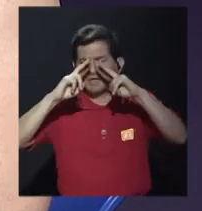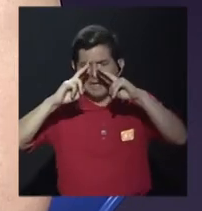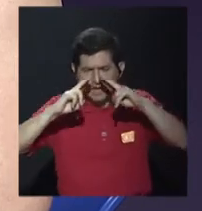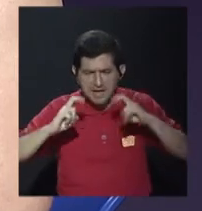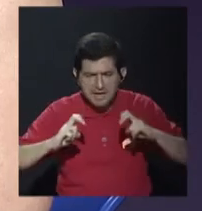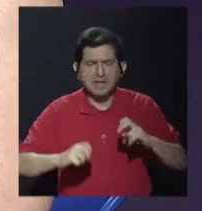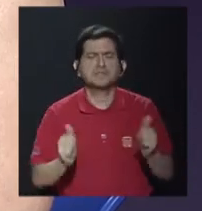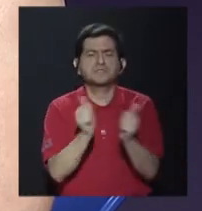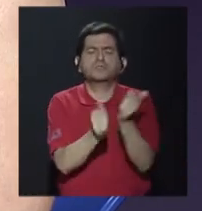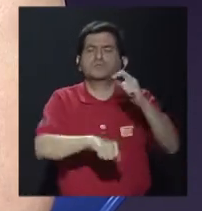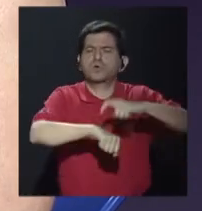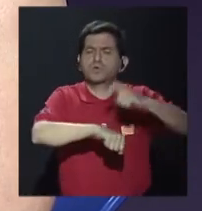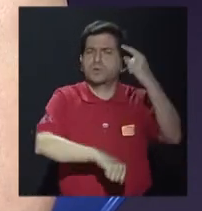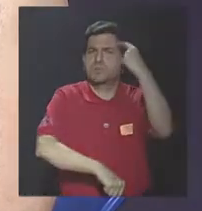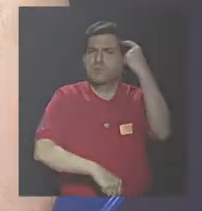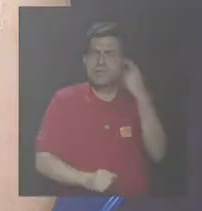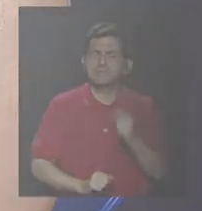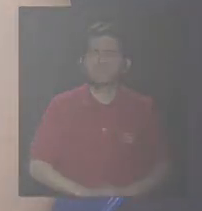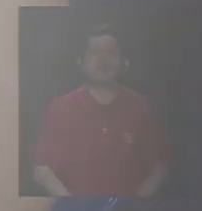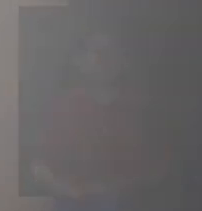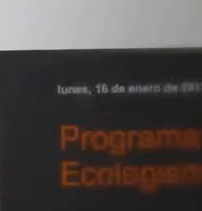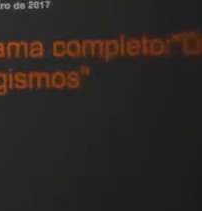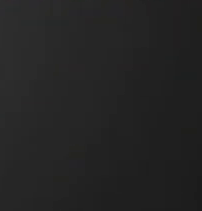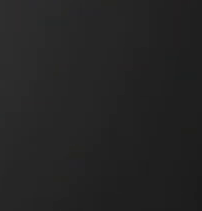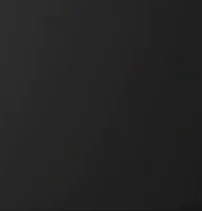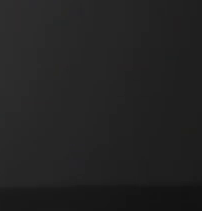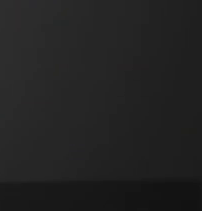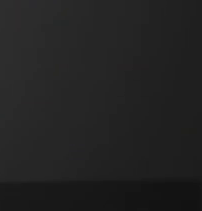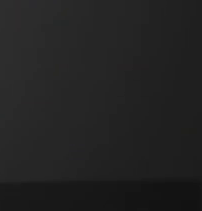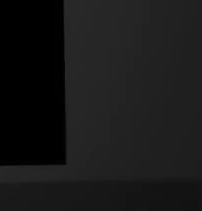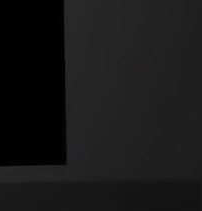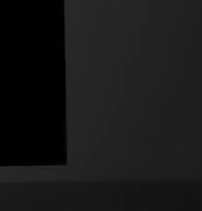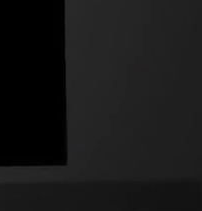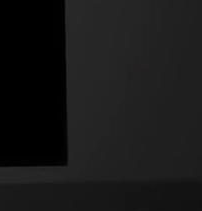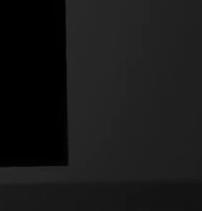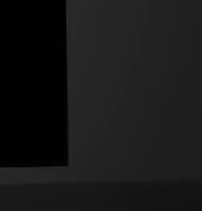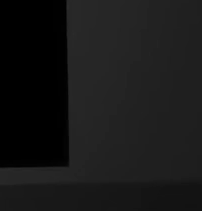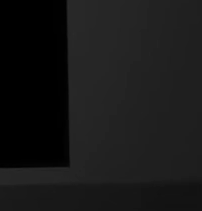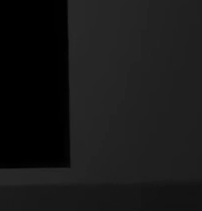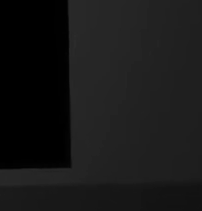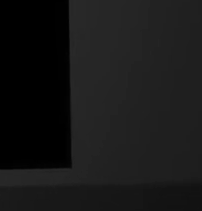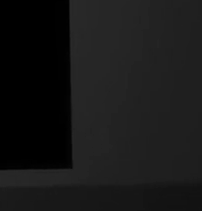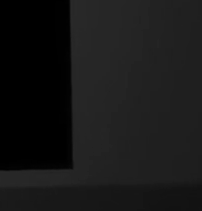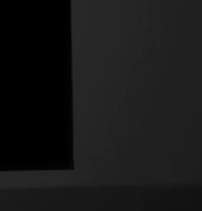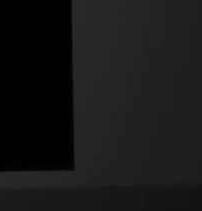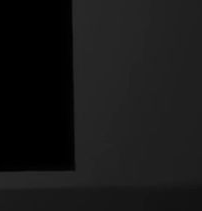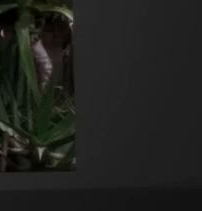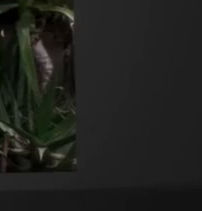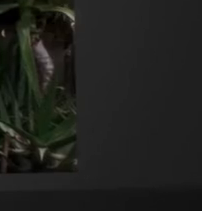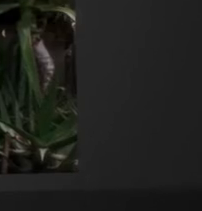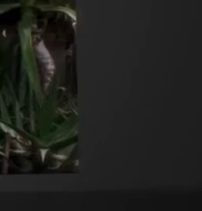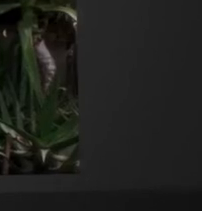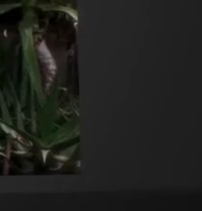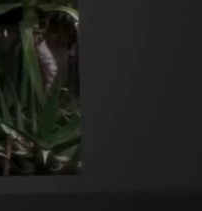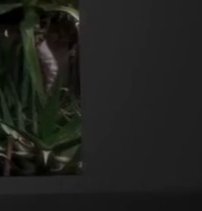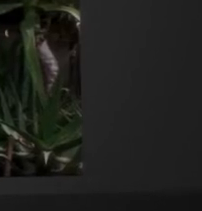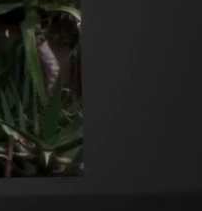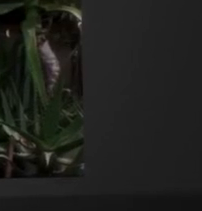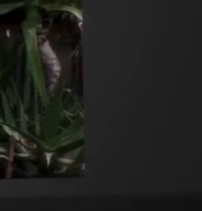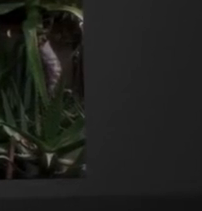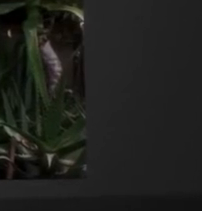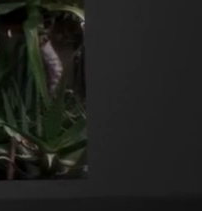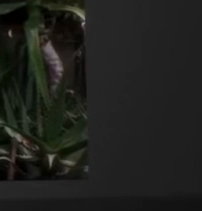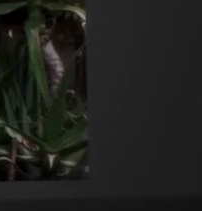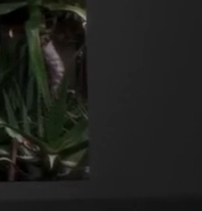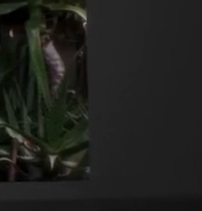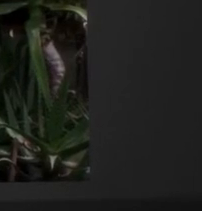toman el tiempo para pensar en conjunto buenos vivires? De lo que sucedió en la serie para radio y televisión, Diálogos